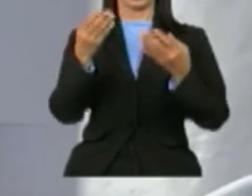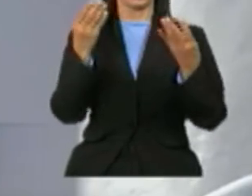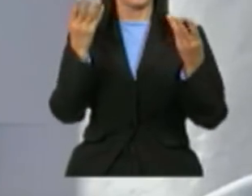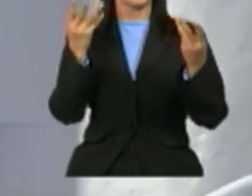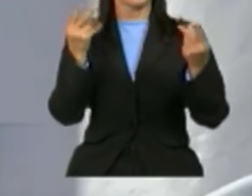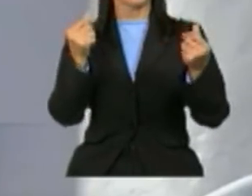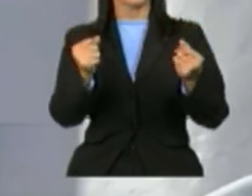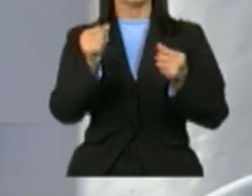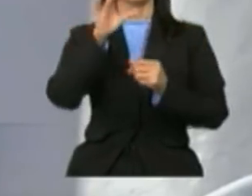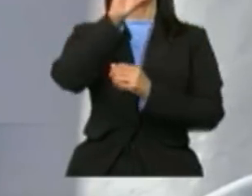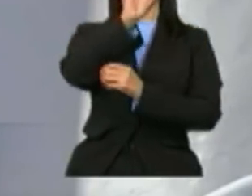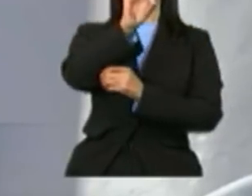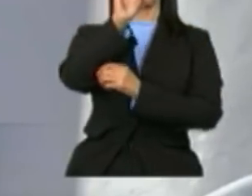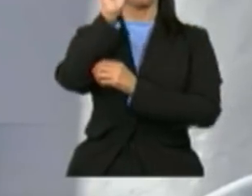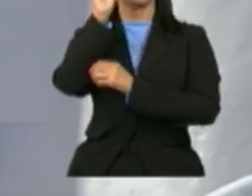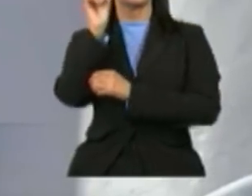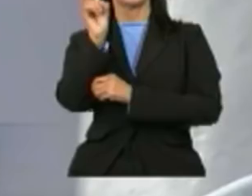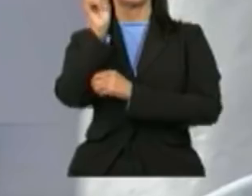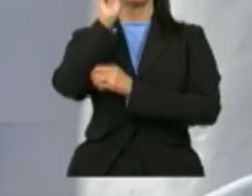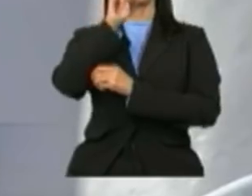total de